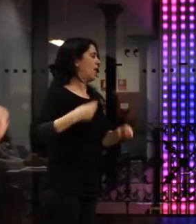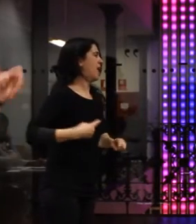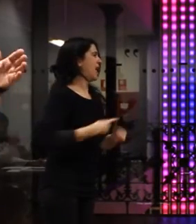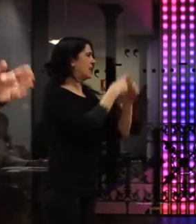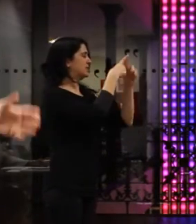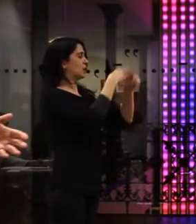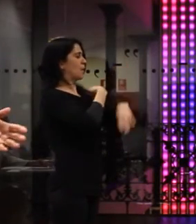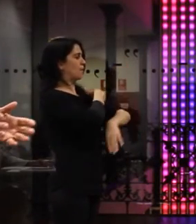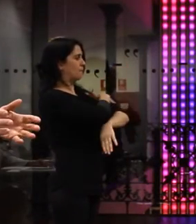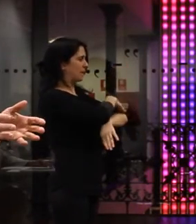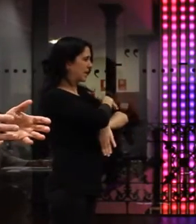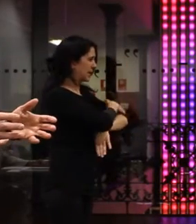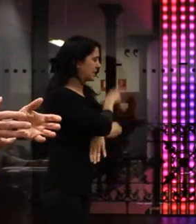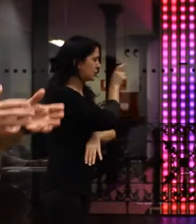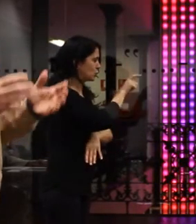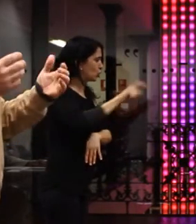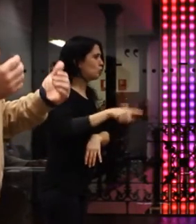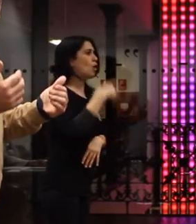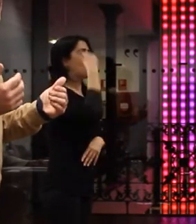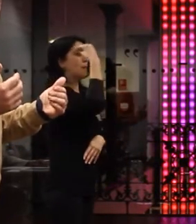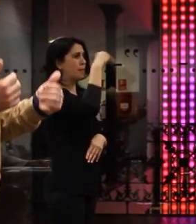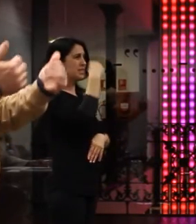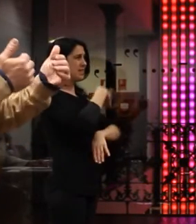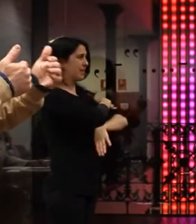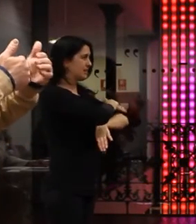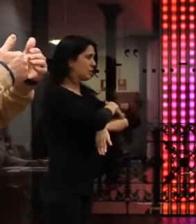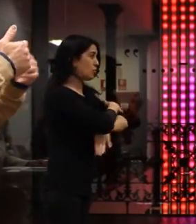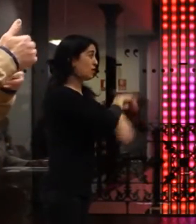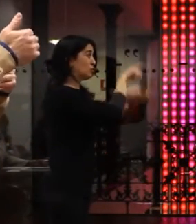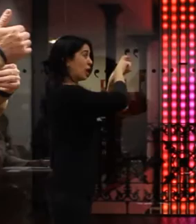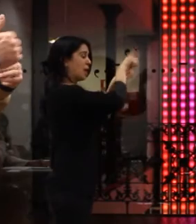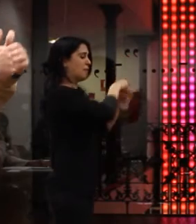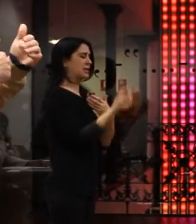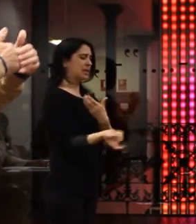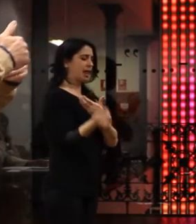gobierno y personas que pasan una